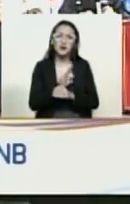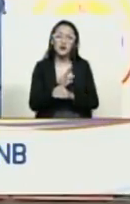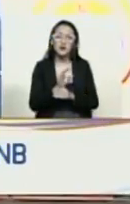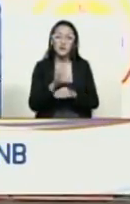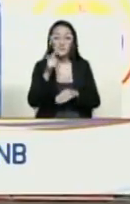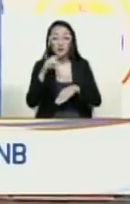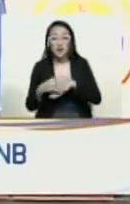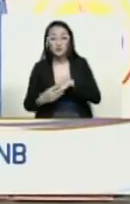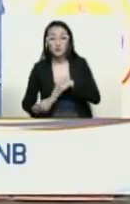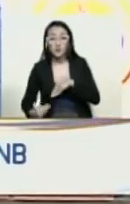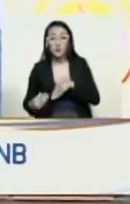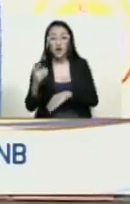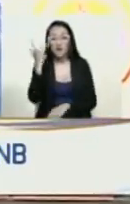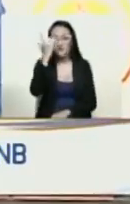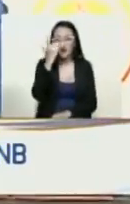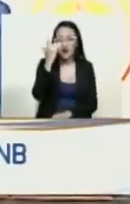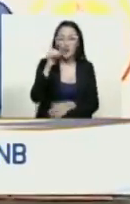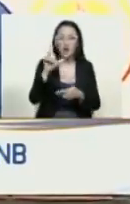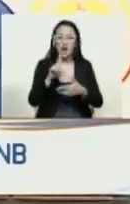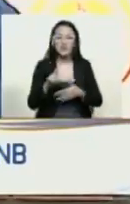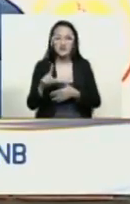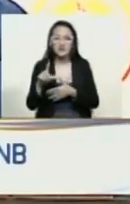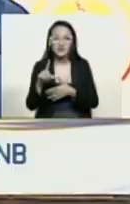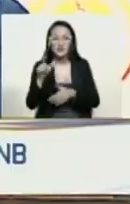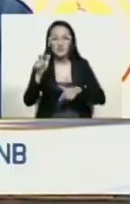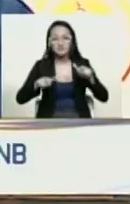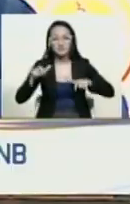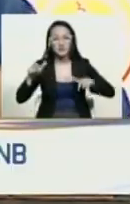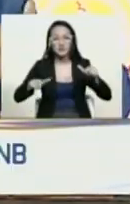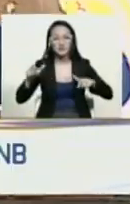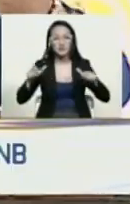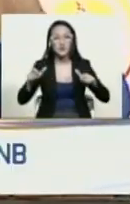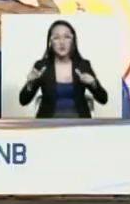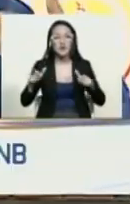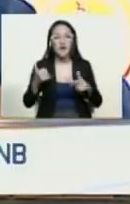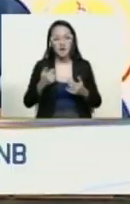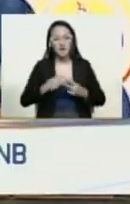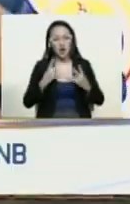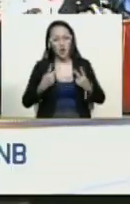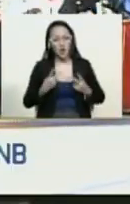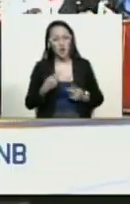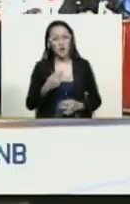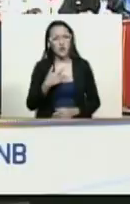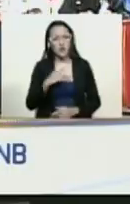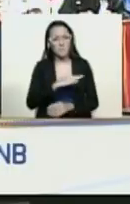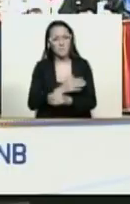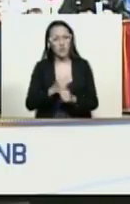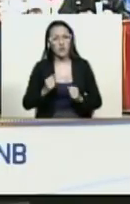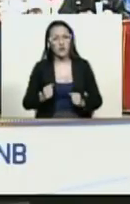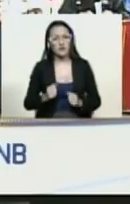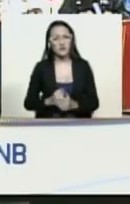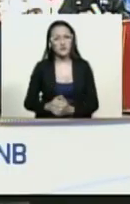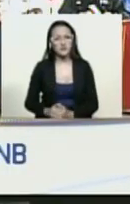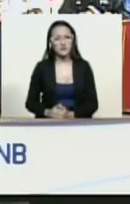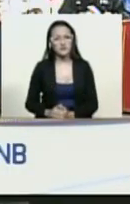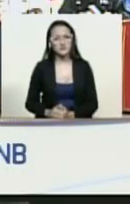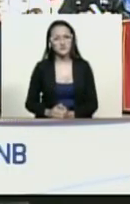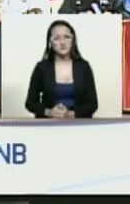sur, los africanos, los latinoamericanos, tenemos nuestro valor, nuestro poder.